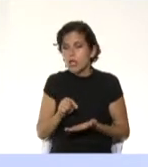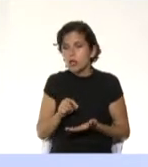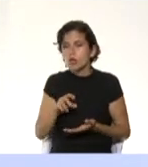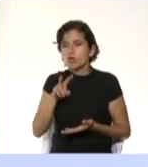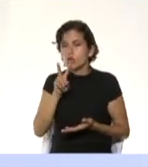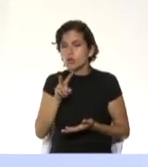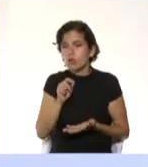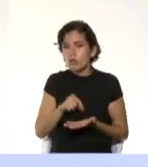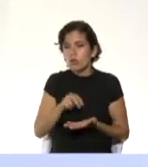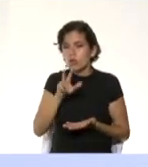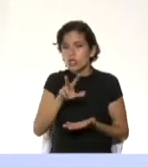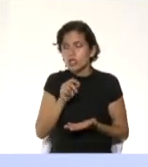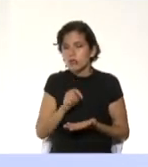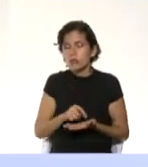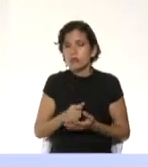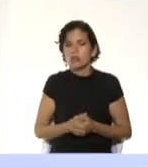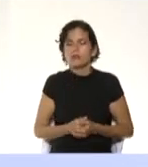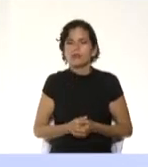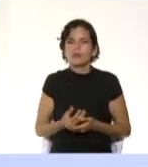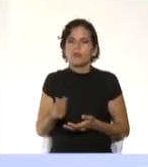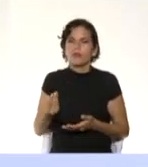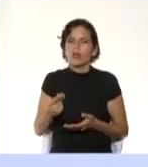tercer momento. Entonces muchas veces